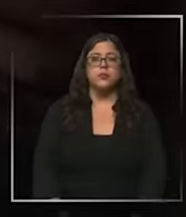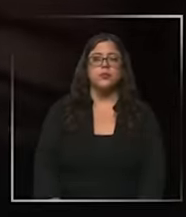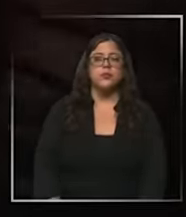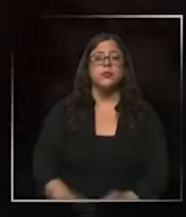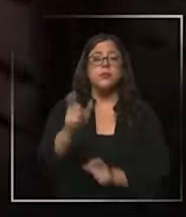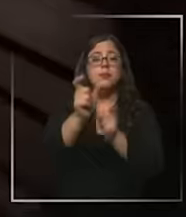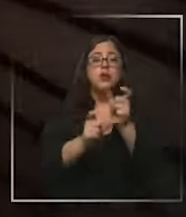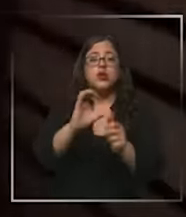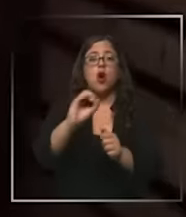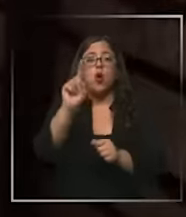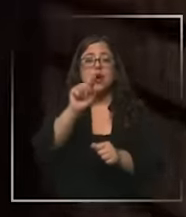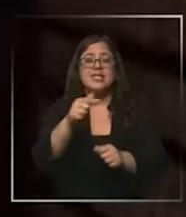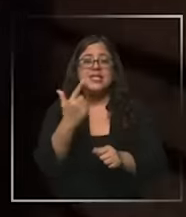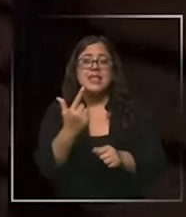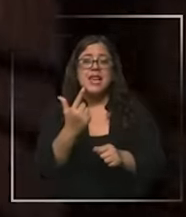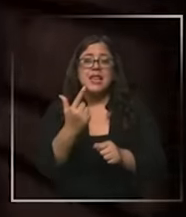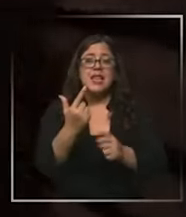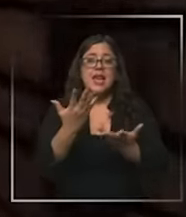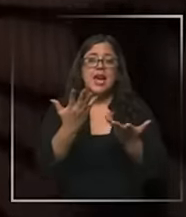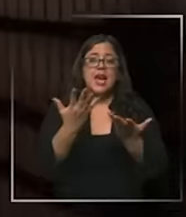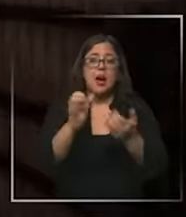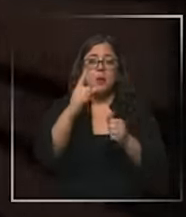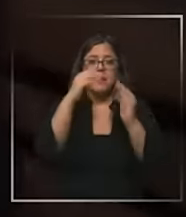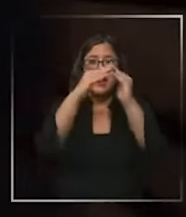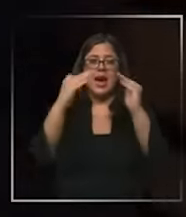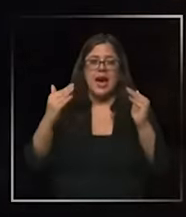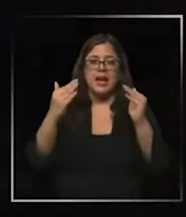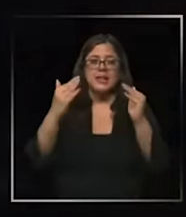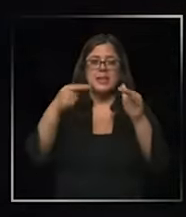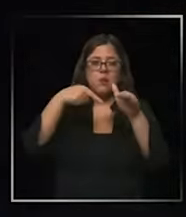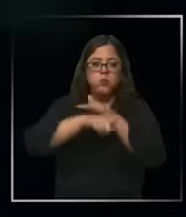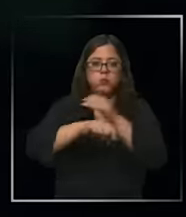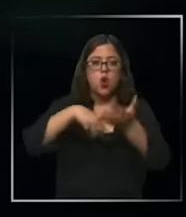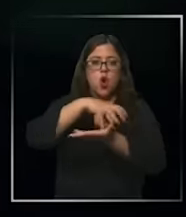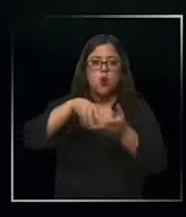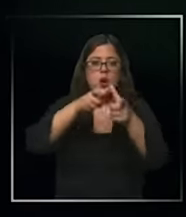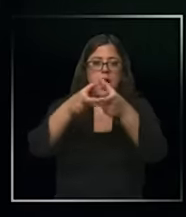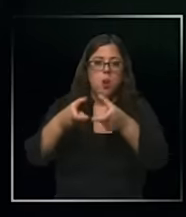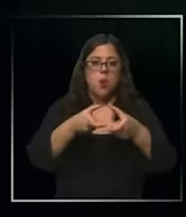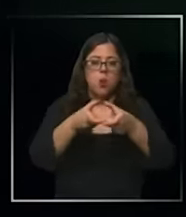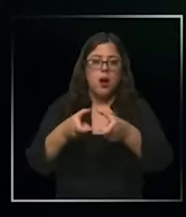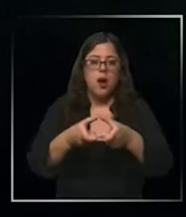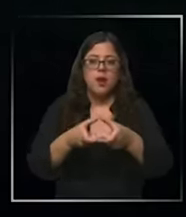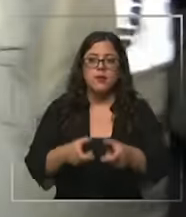Personal de 97 empieza a irrumpir el primer domicilio aquí en la comuna de Curacaví.